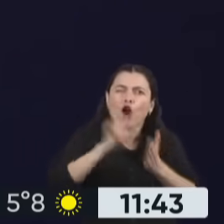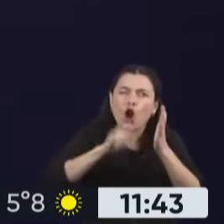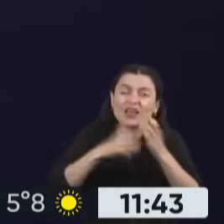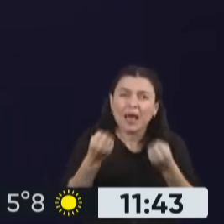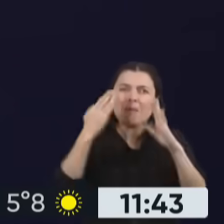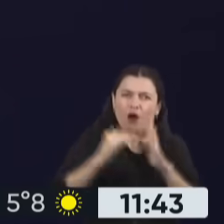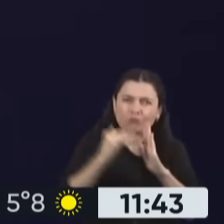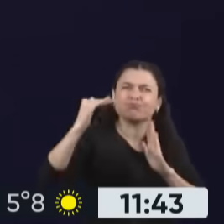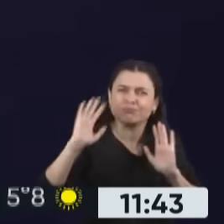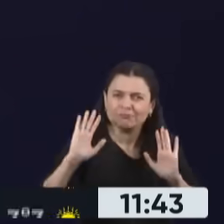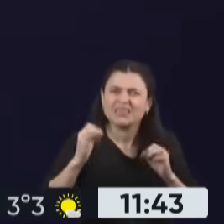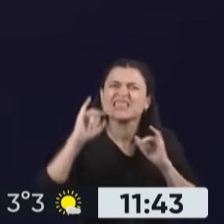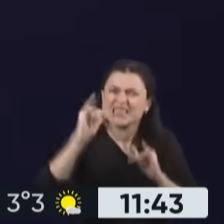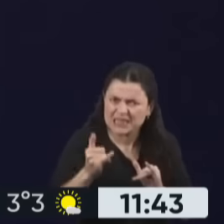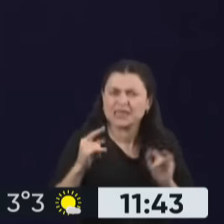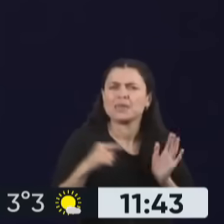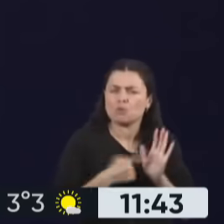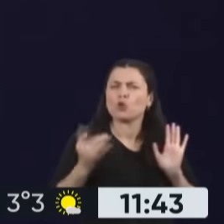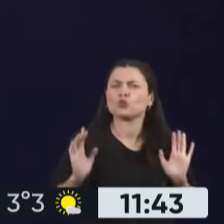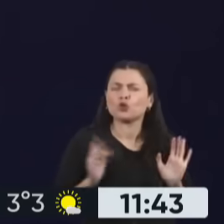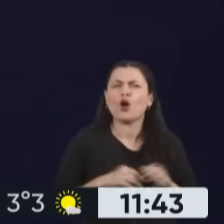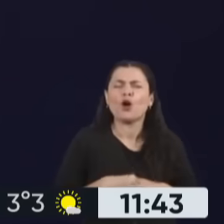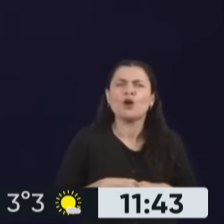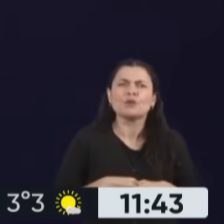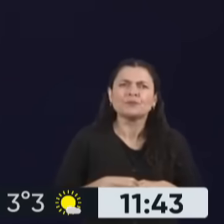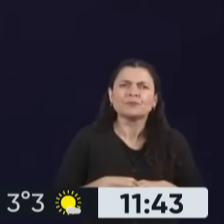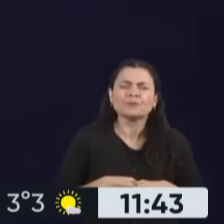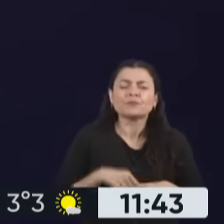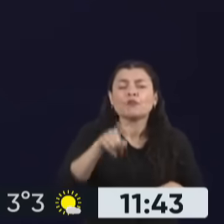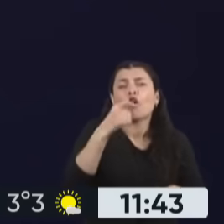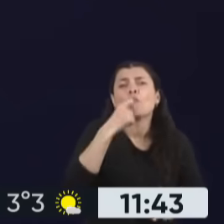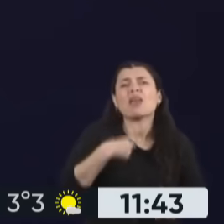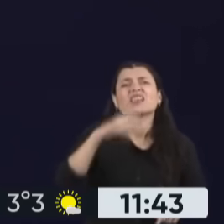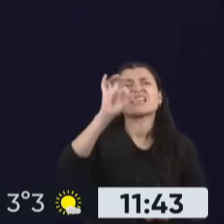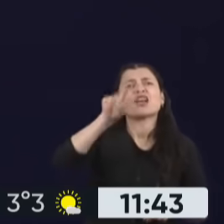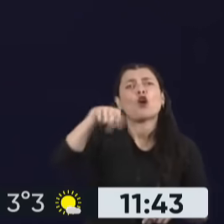el número al que haces referencia, que marcaste el